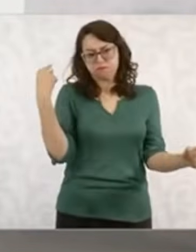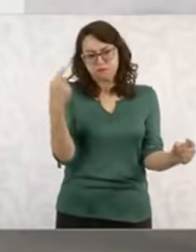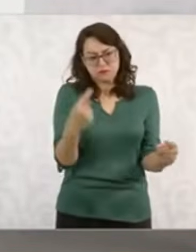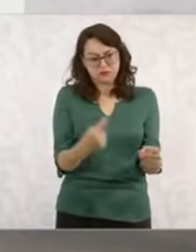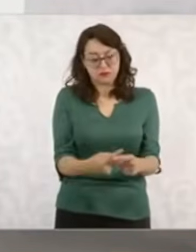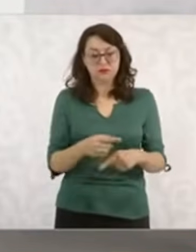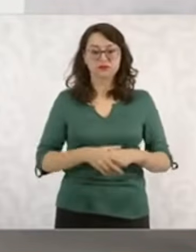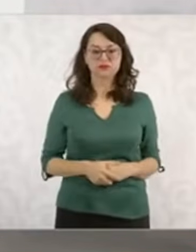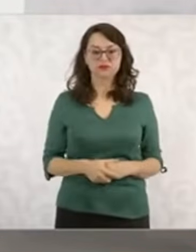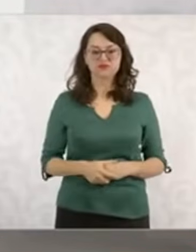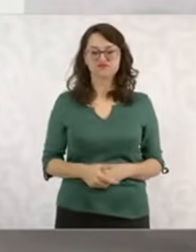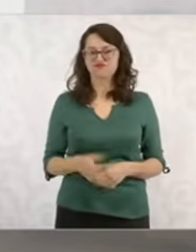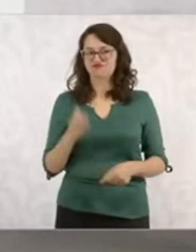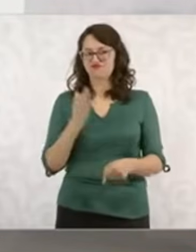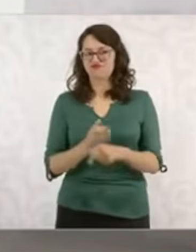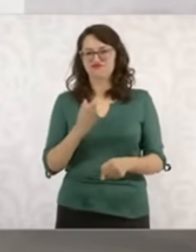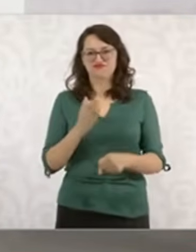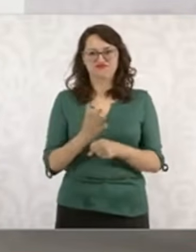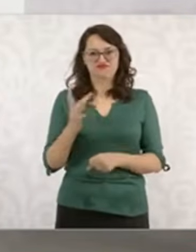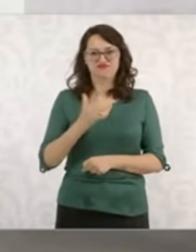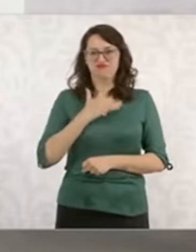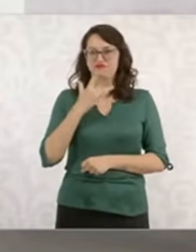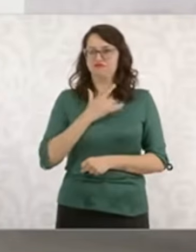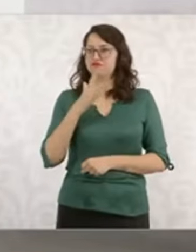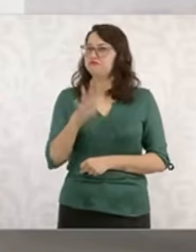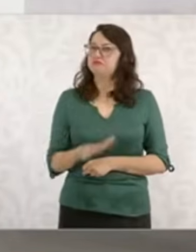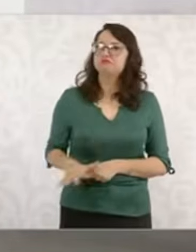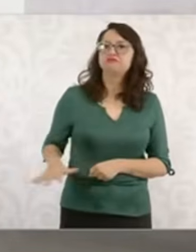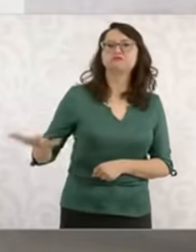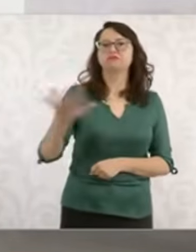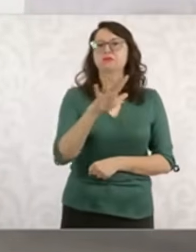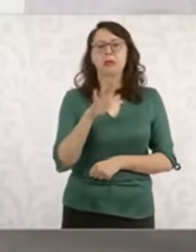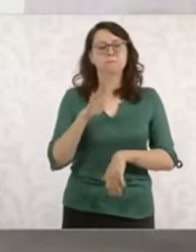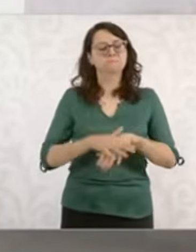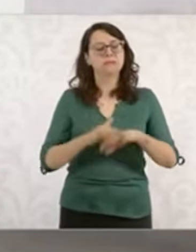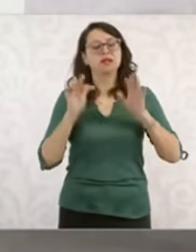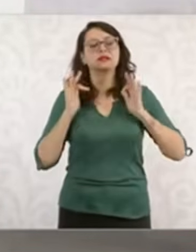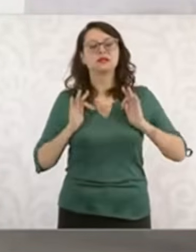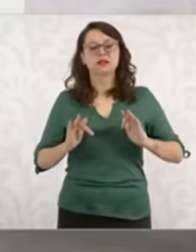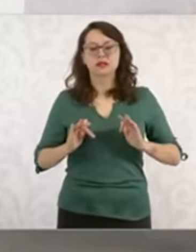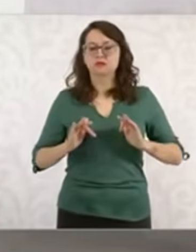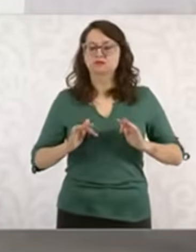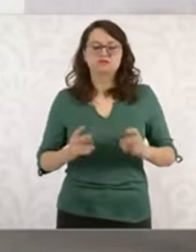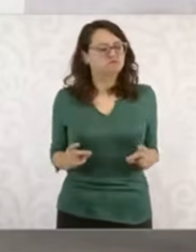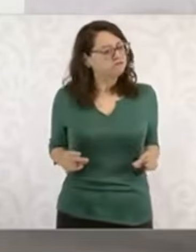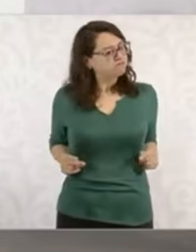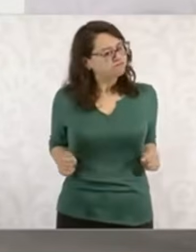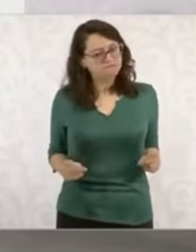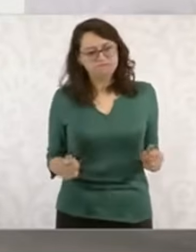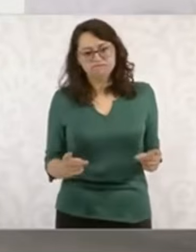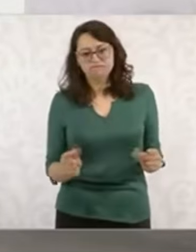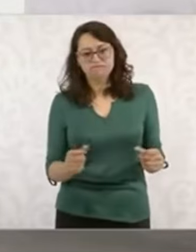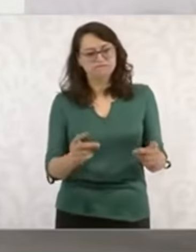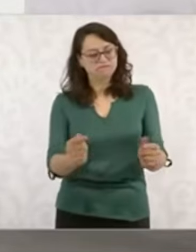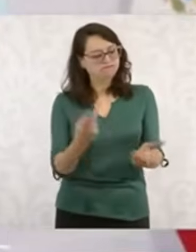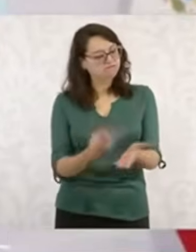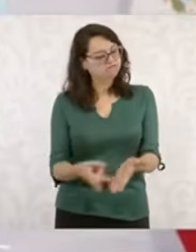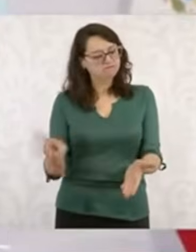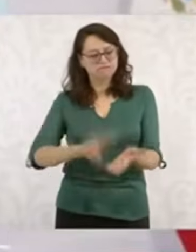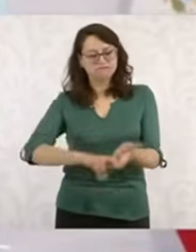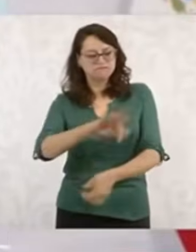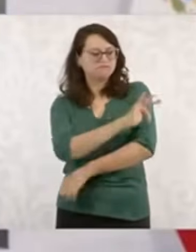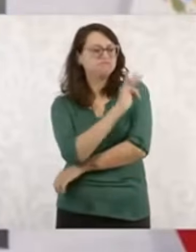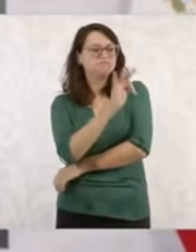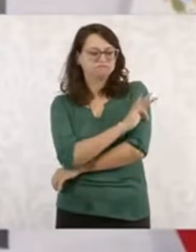para tranquilidad de todas y todos, tenemos las suficientes vacunas para proteger a la población. Siguiente, por